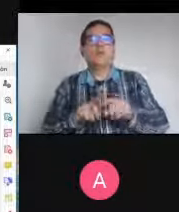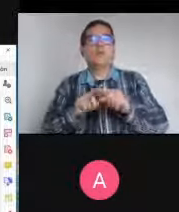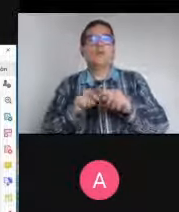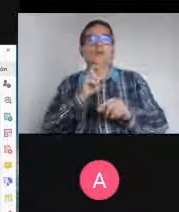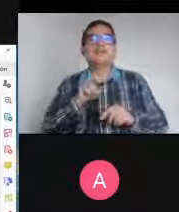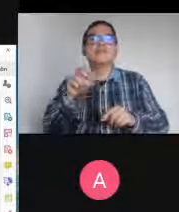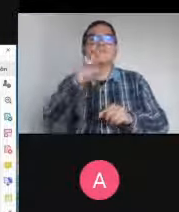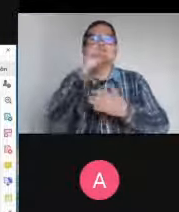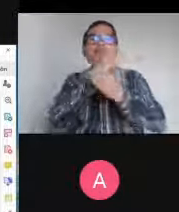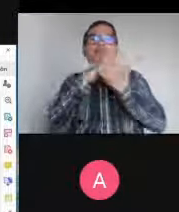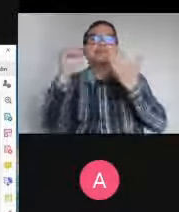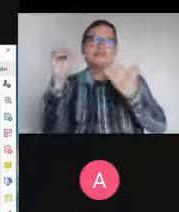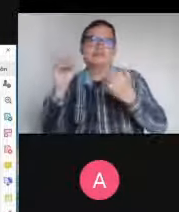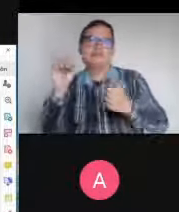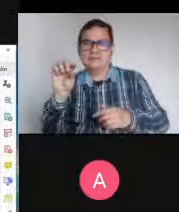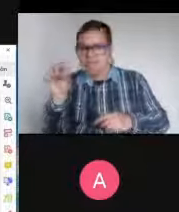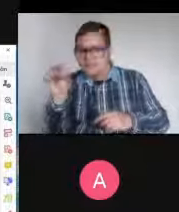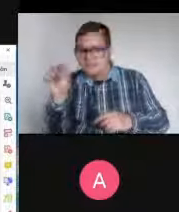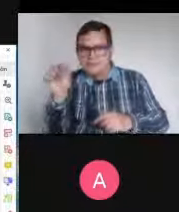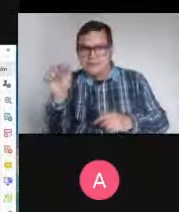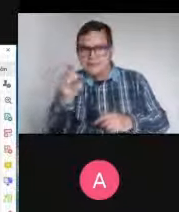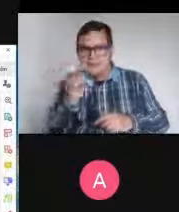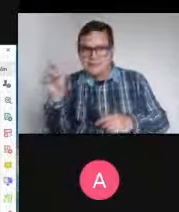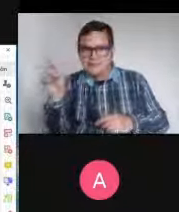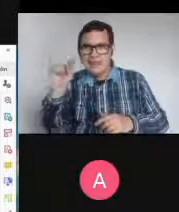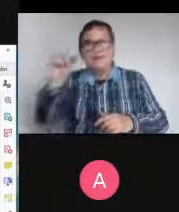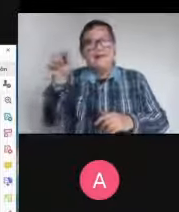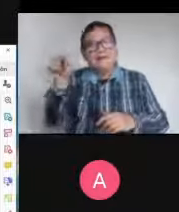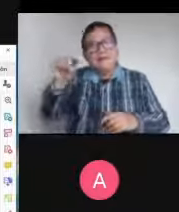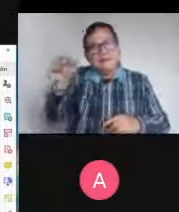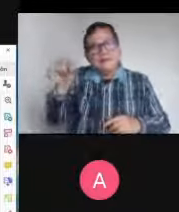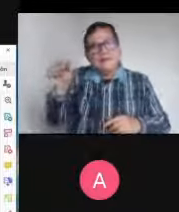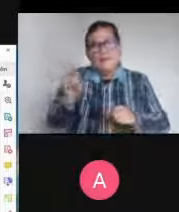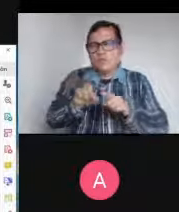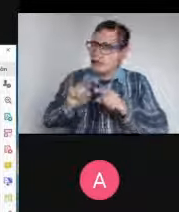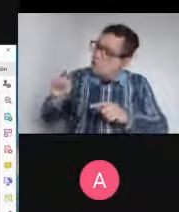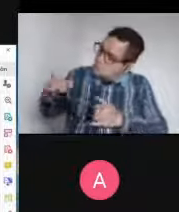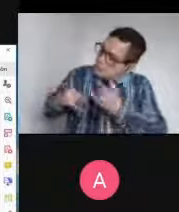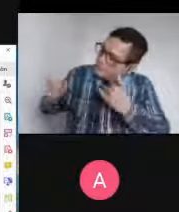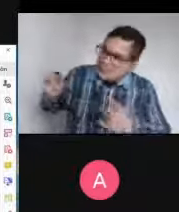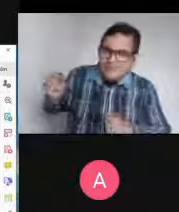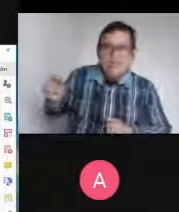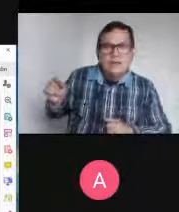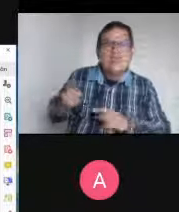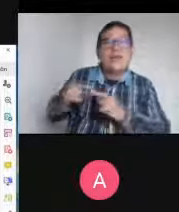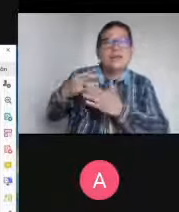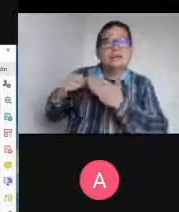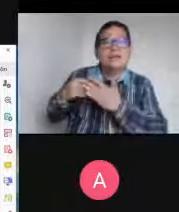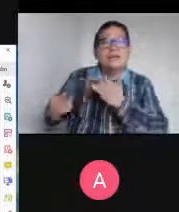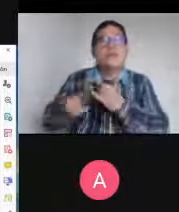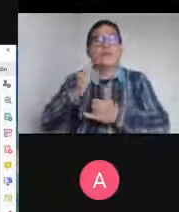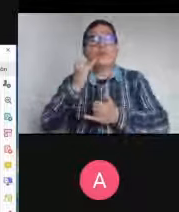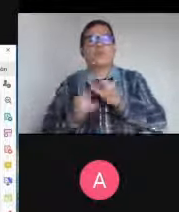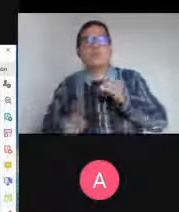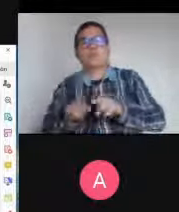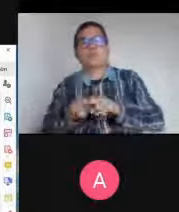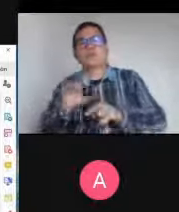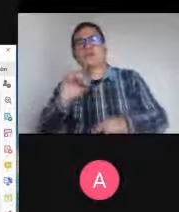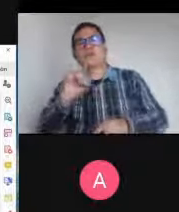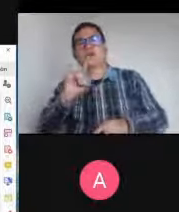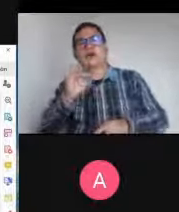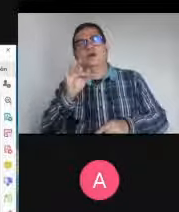salida. Entonces, ahí es donde cuadramos la amplitud la amplitud de salida de nuestra señal. Y pues finalmente está Output, que es